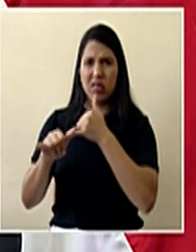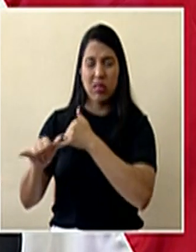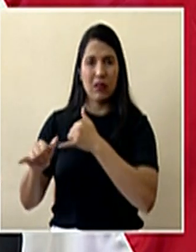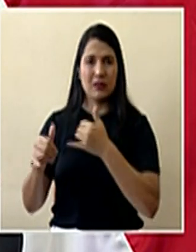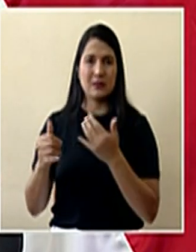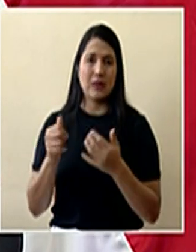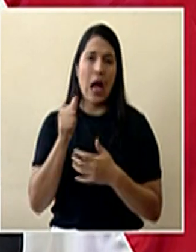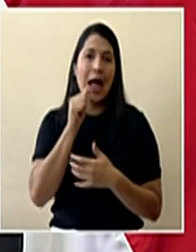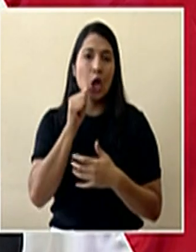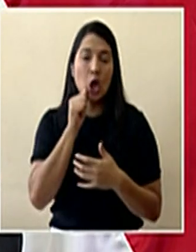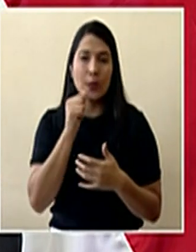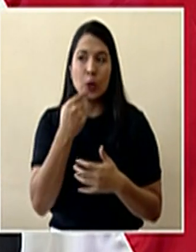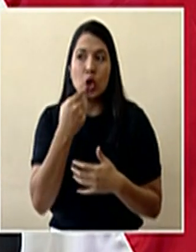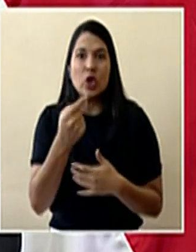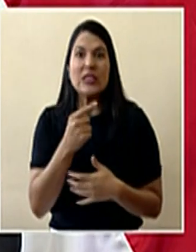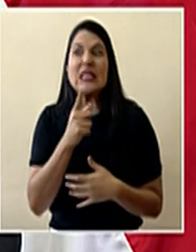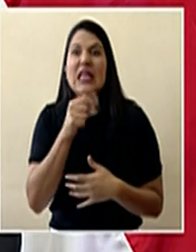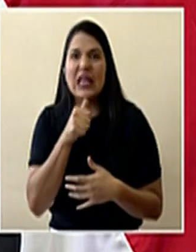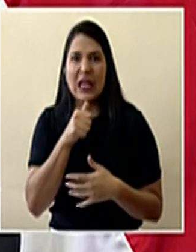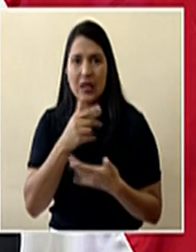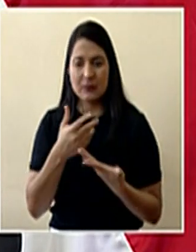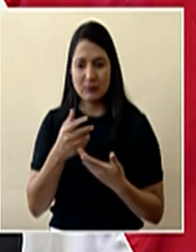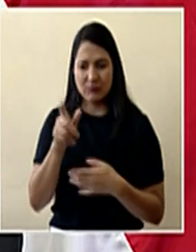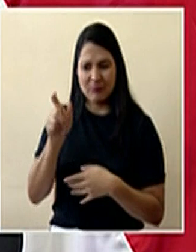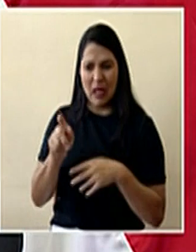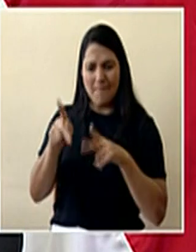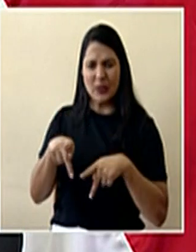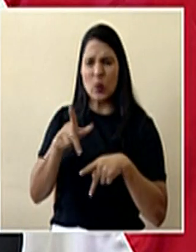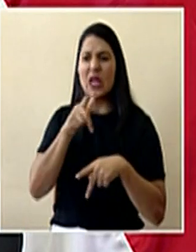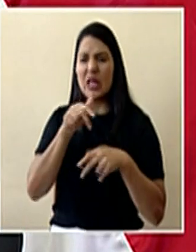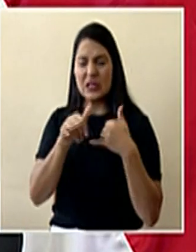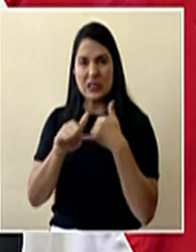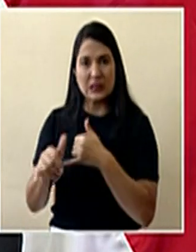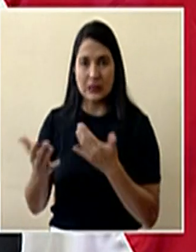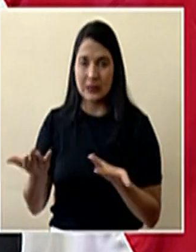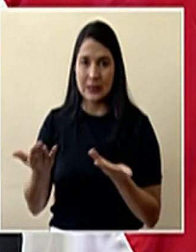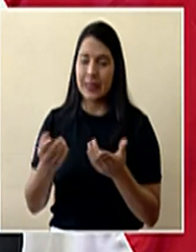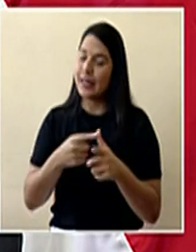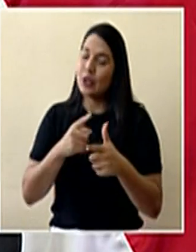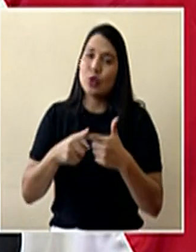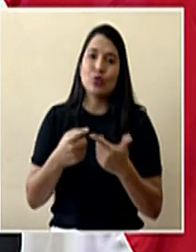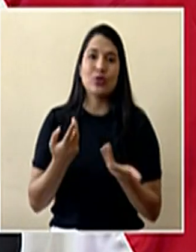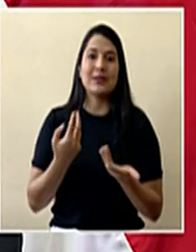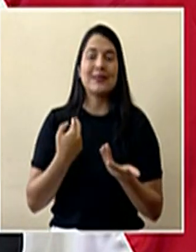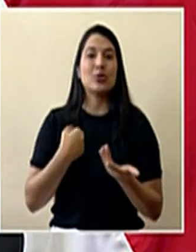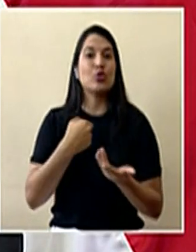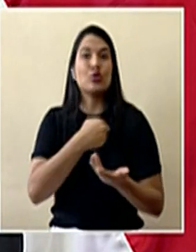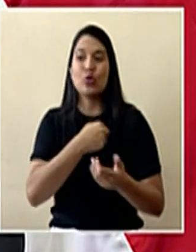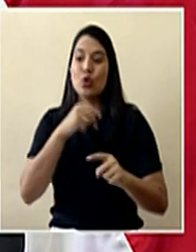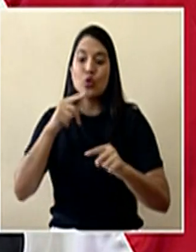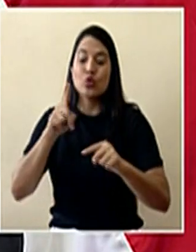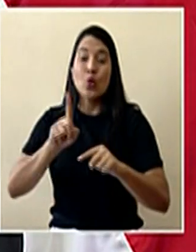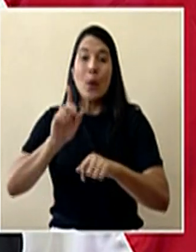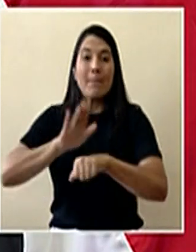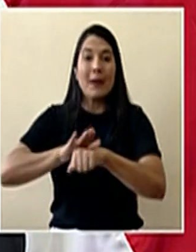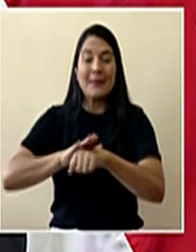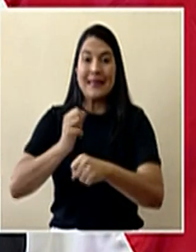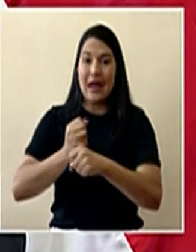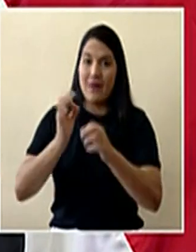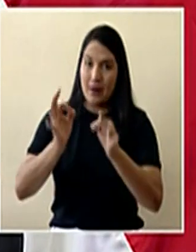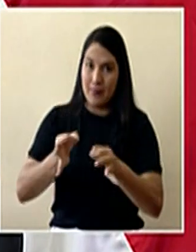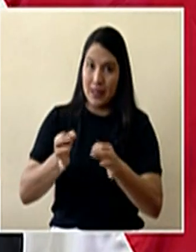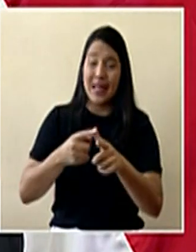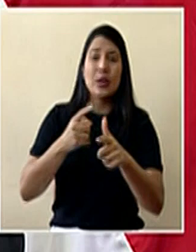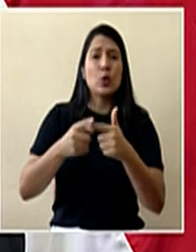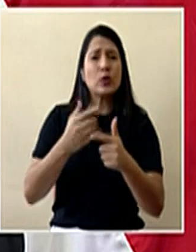anónimos que realmente no nos dan un efecto que necesitamos o queremos, sino que las personas se identifiquen, llamen